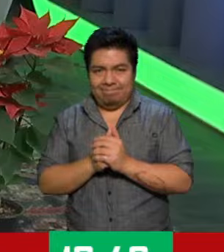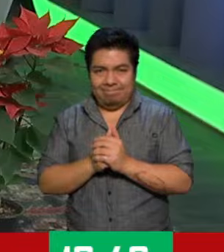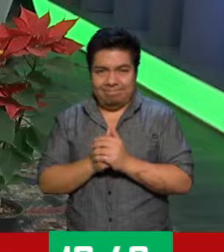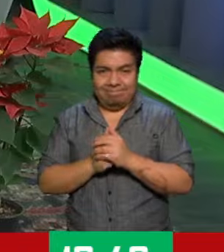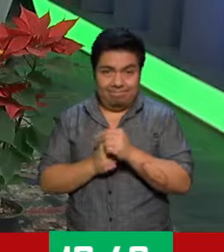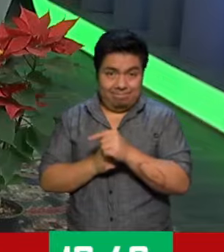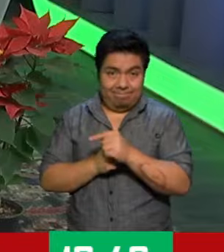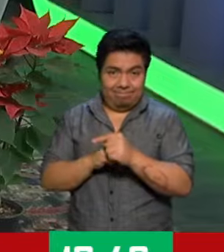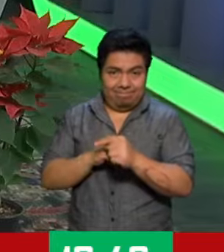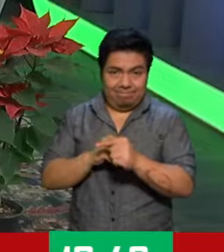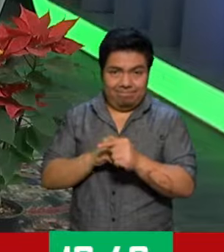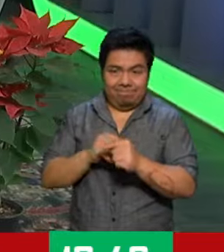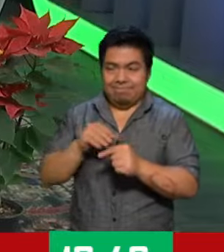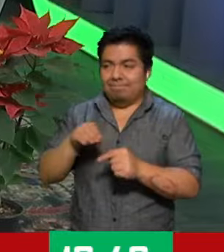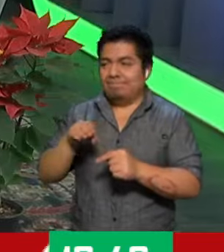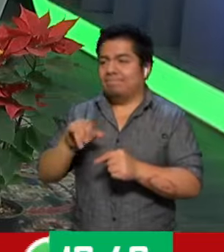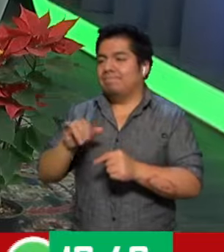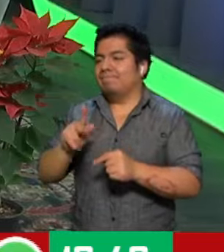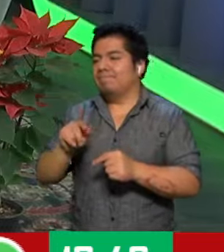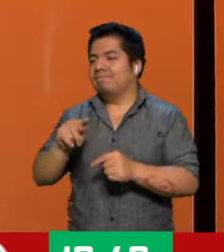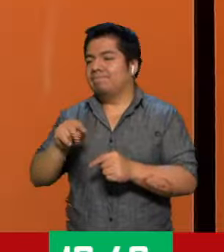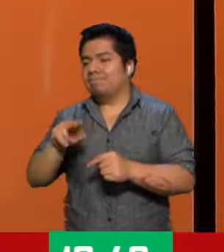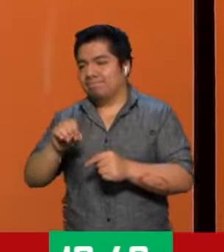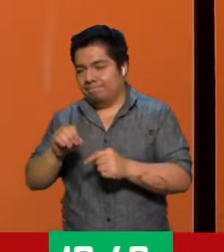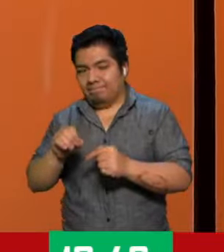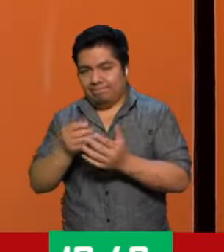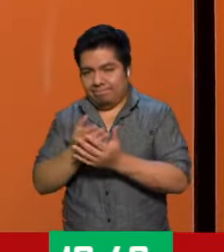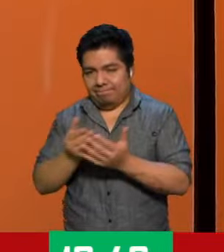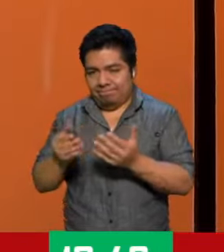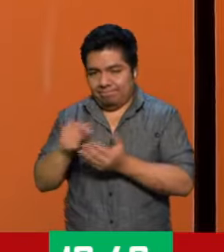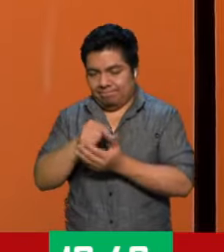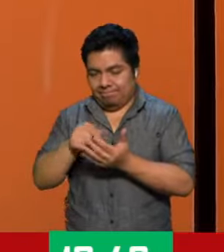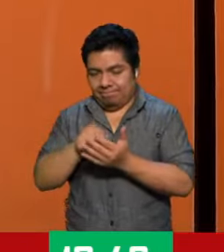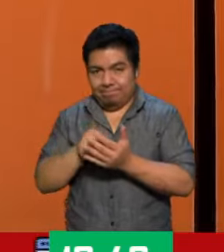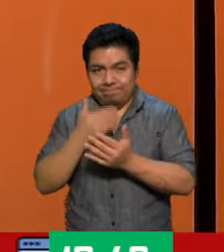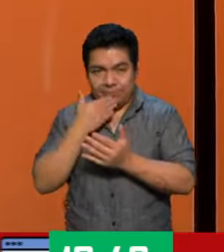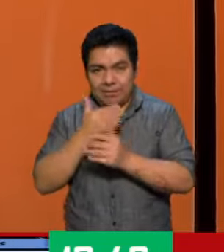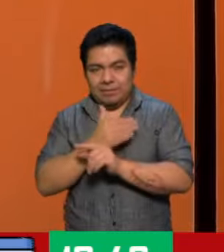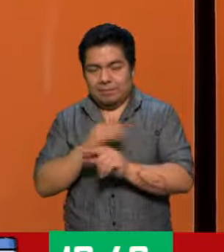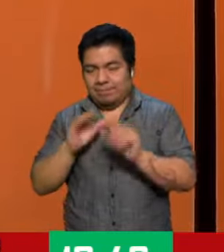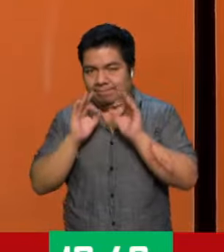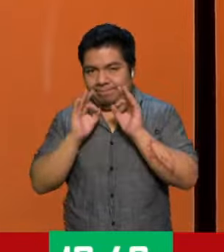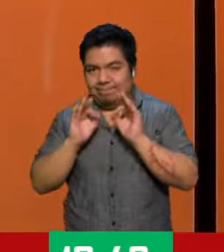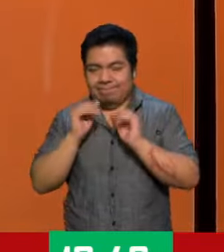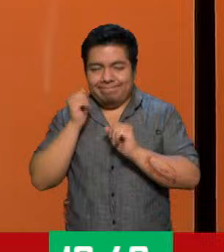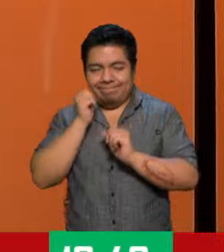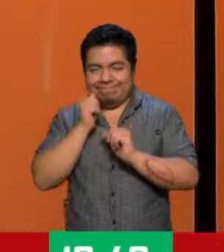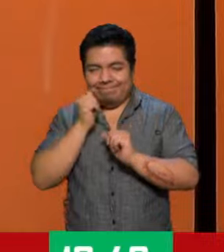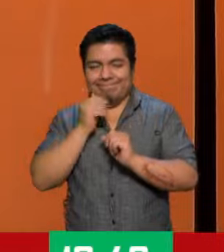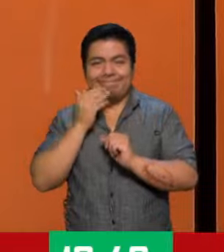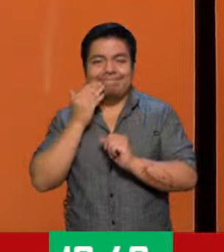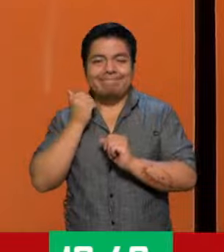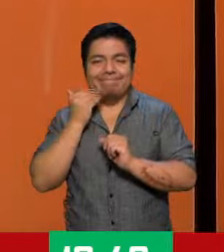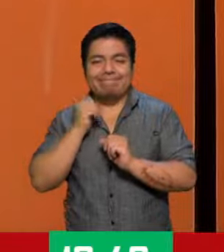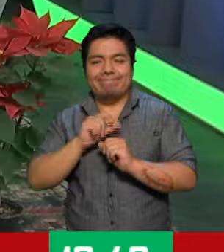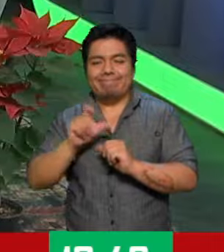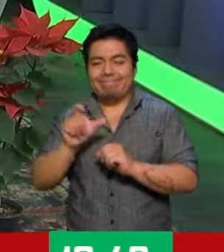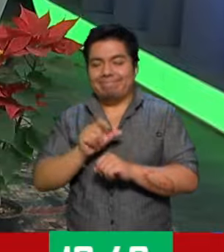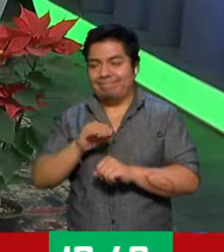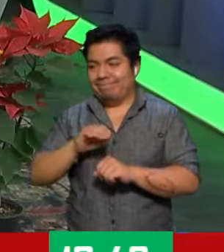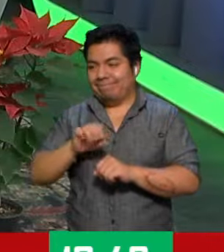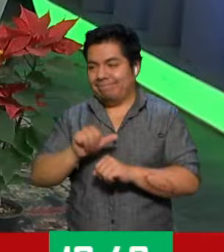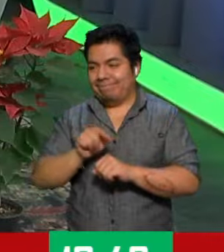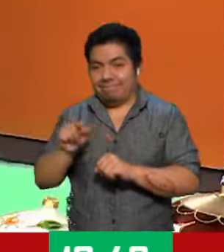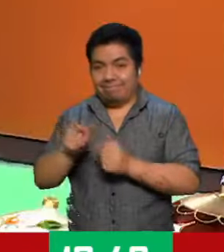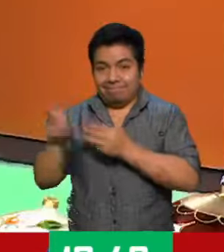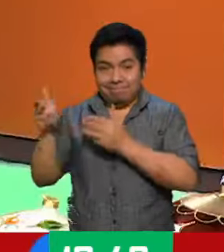va a estar el señor Miguel Nieto, que además nos abrió las puertas de espacio increíblemente. Siempre es bien generoso. Jimena va a cantar, viene